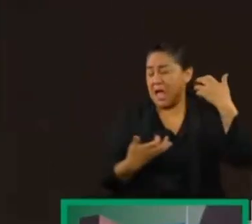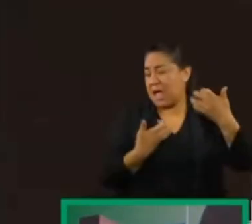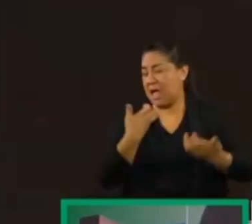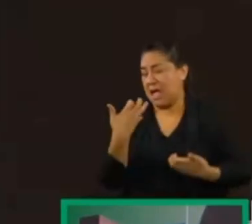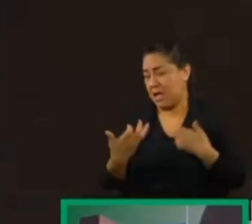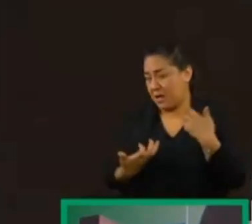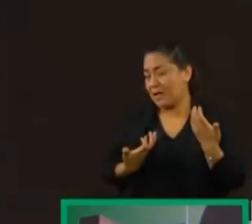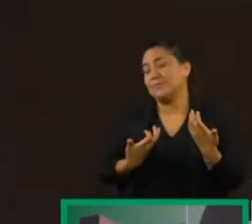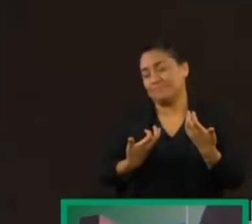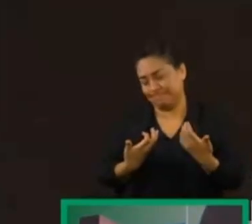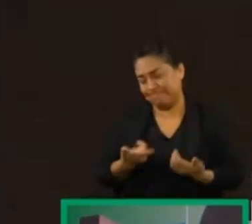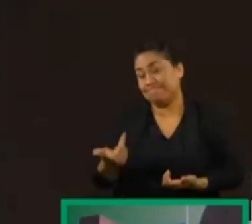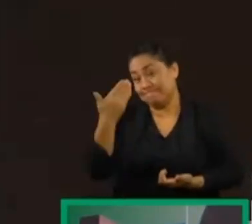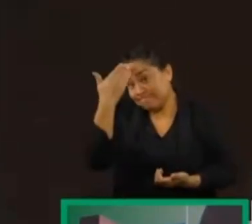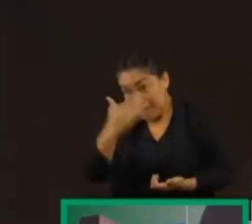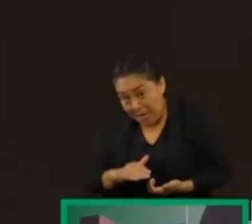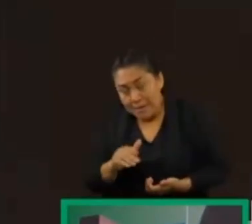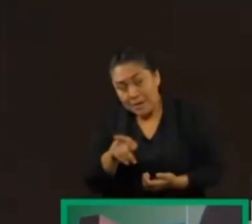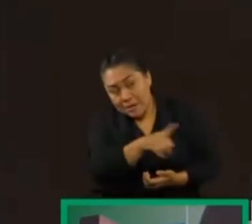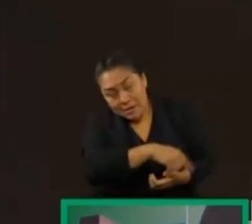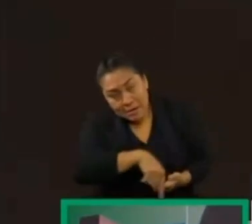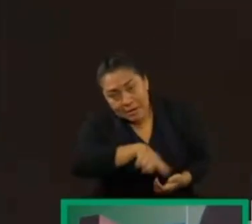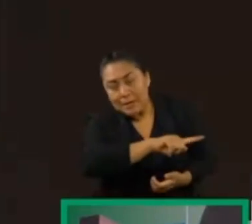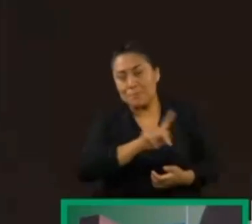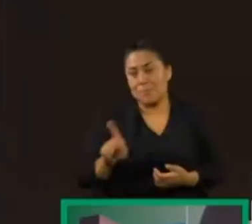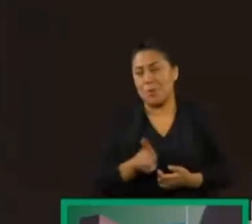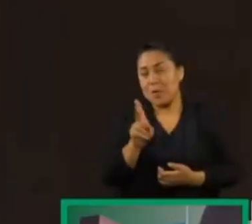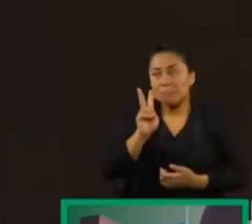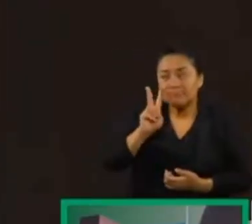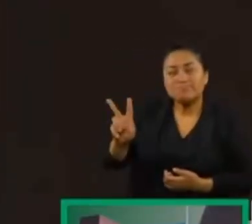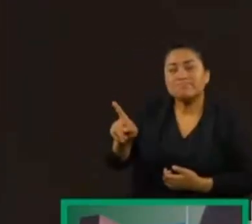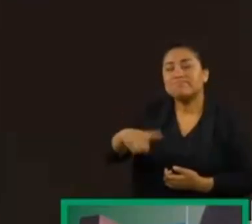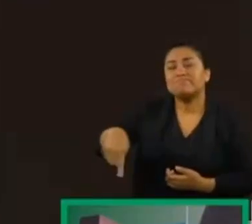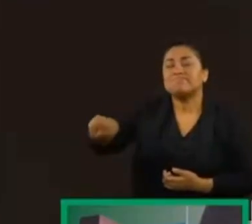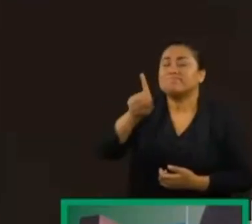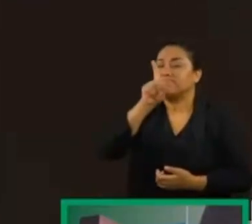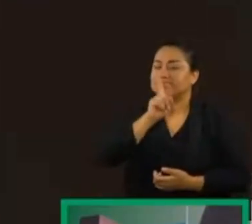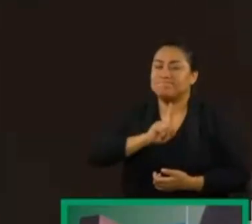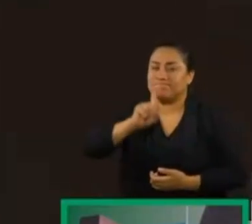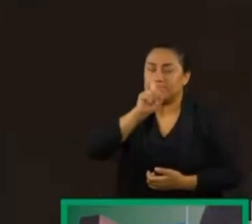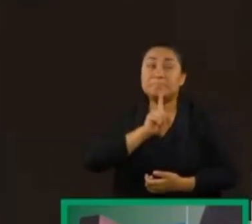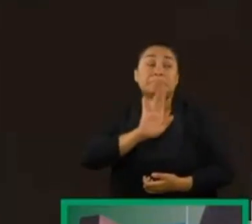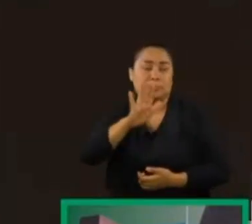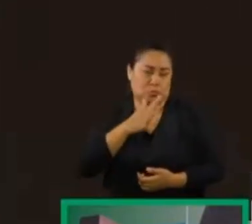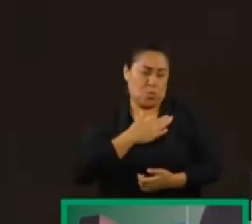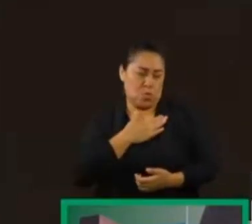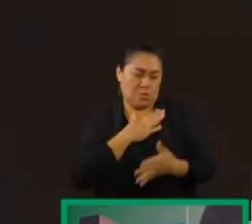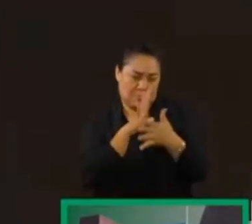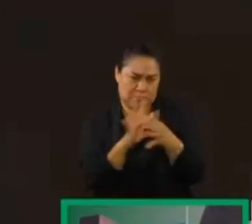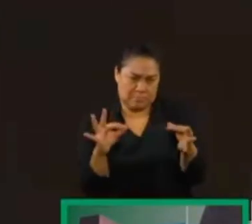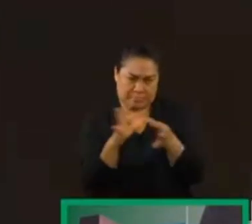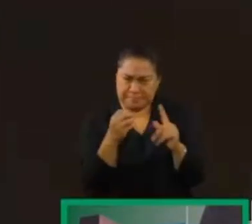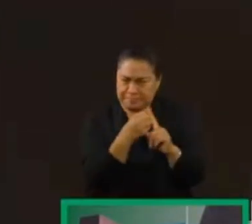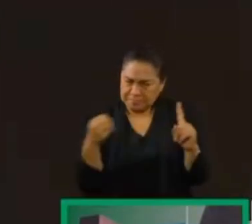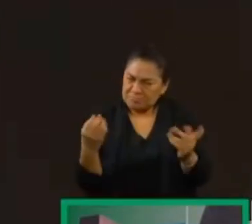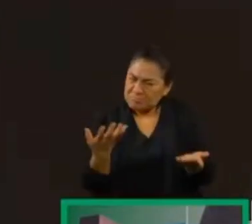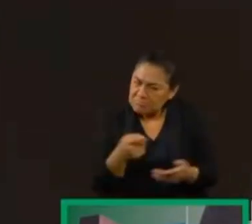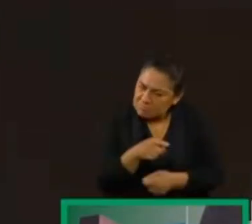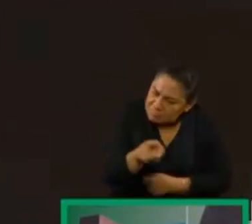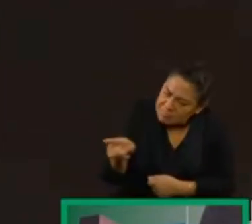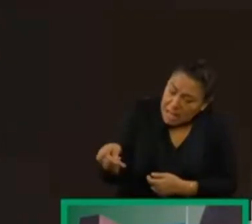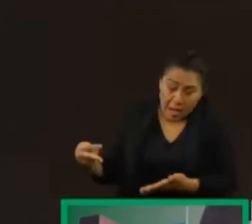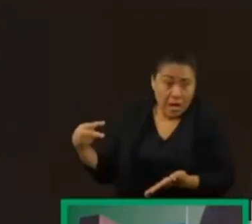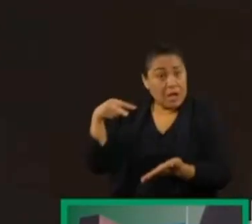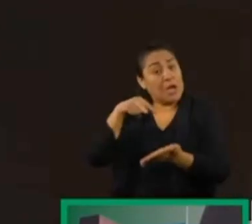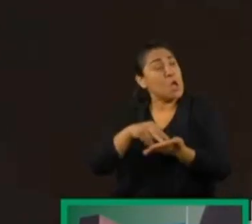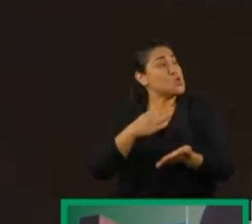porque sabe que las y los mexicanos ya no les creen. Y yo iba en mi participación a decirles que con qué cara vienen a decir que han